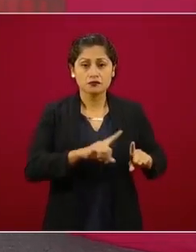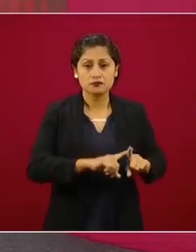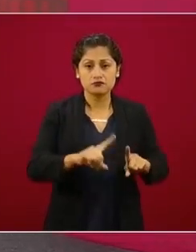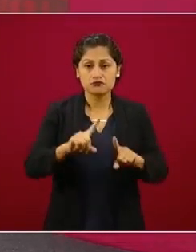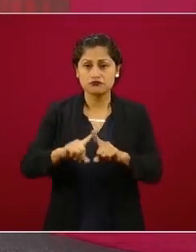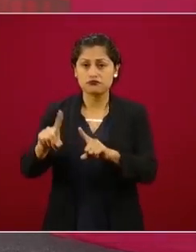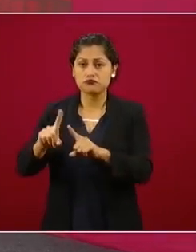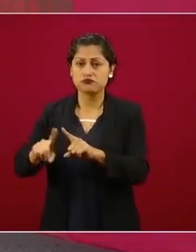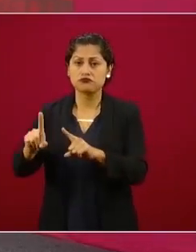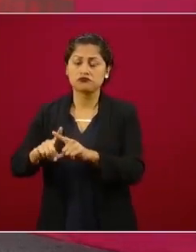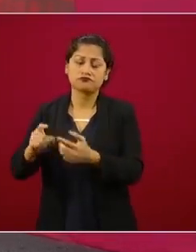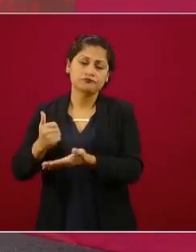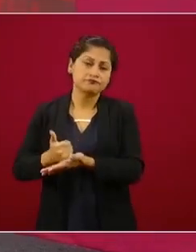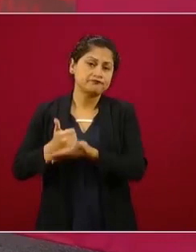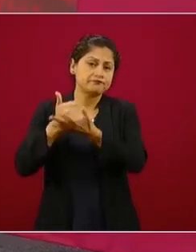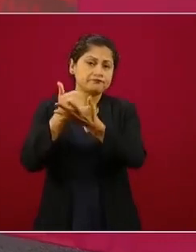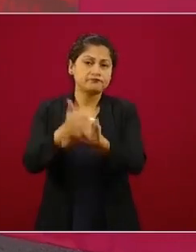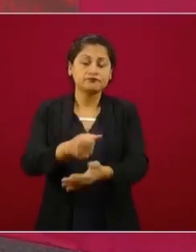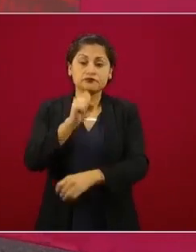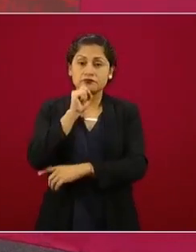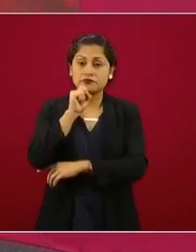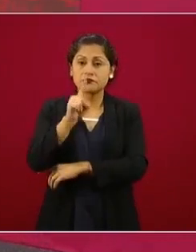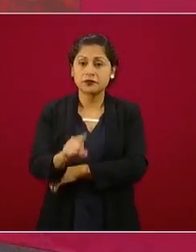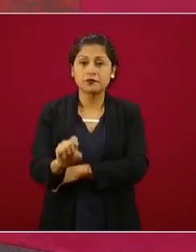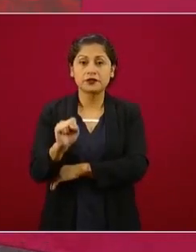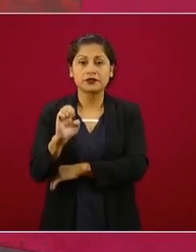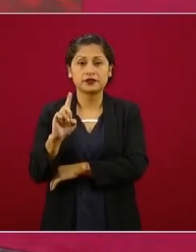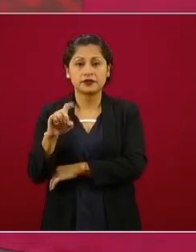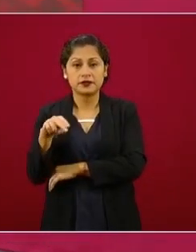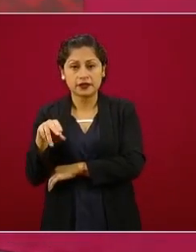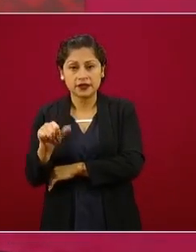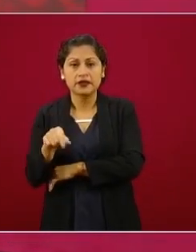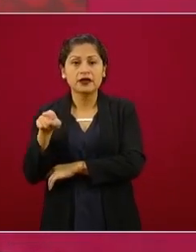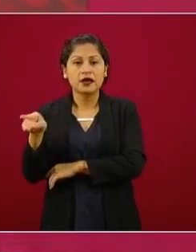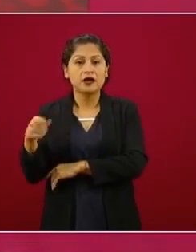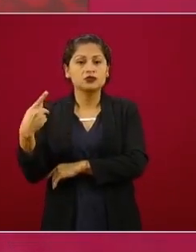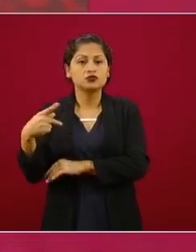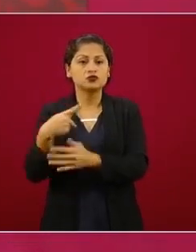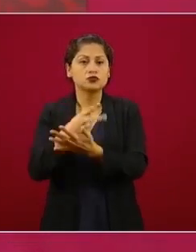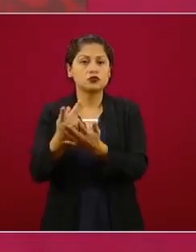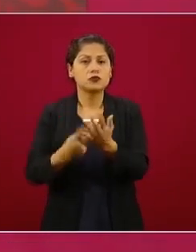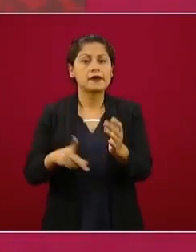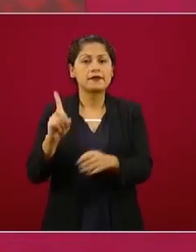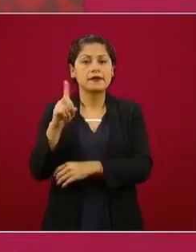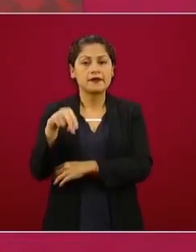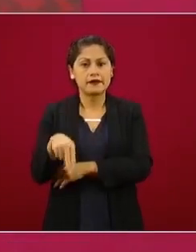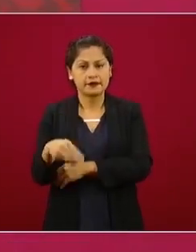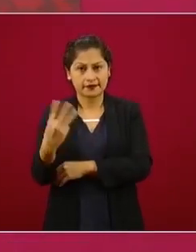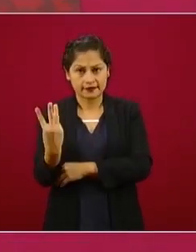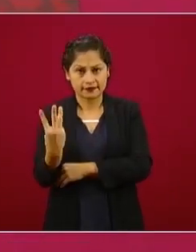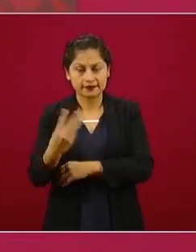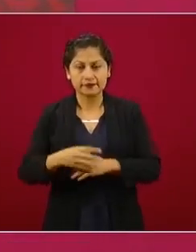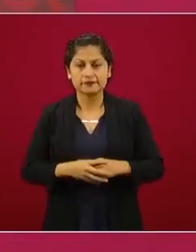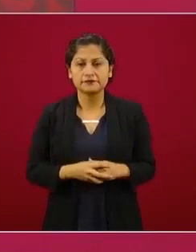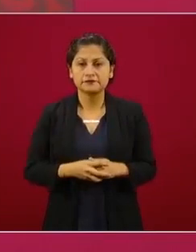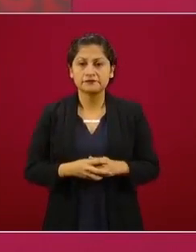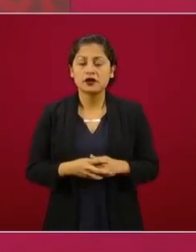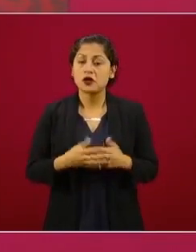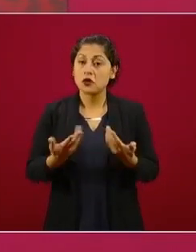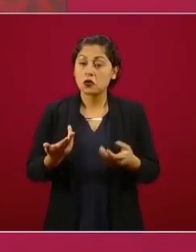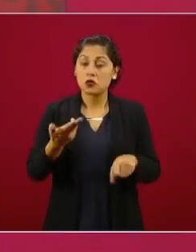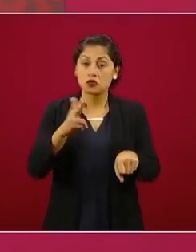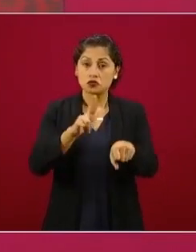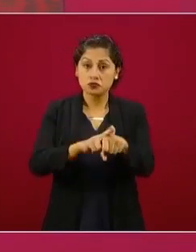Defensa con el plan DN3. Muchos hospitales que habían